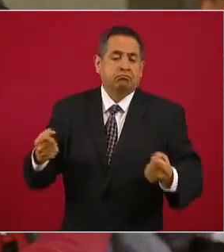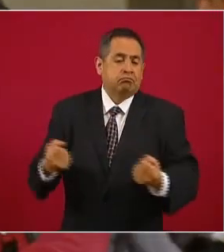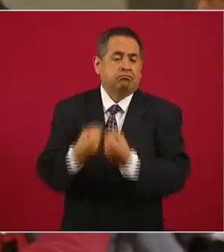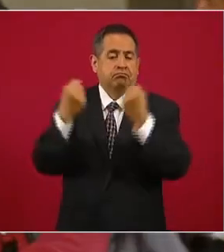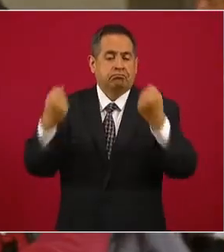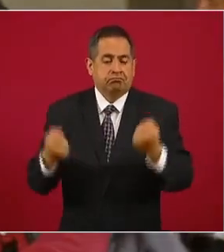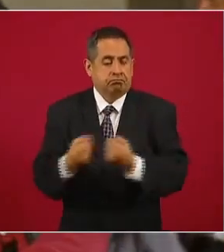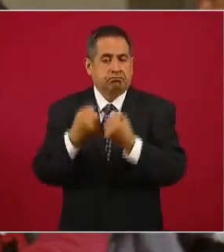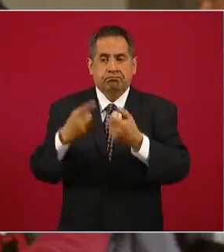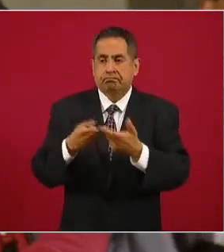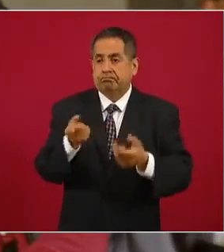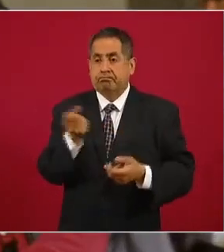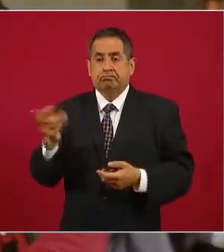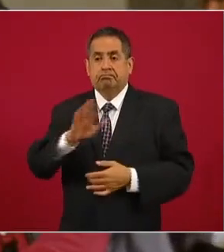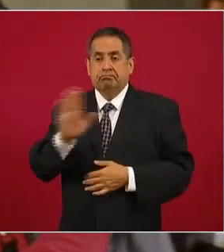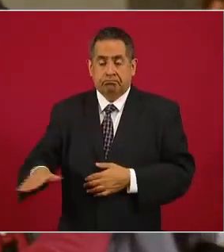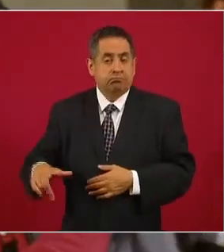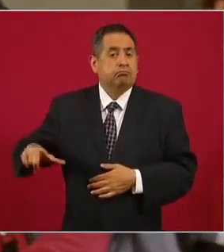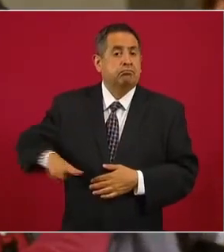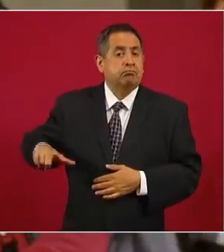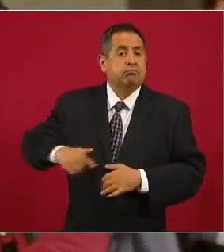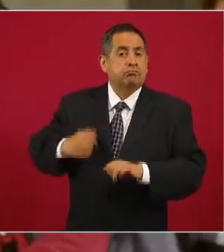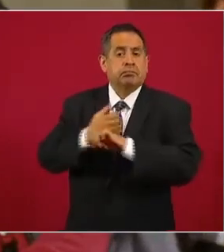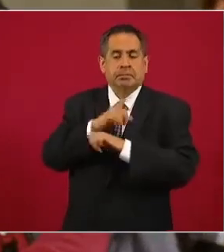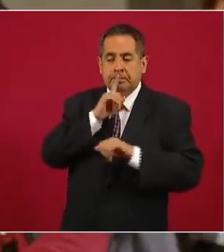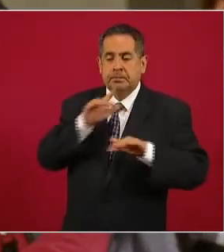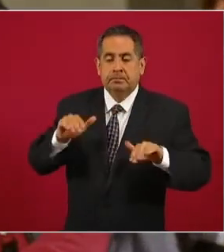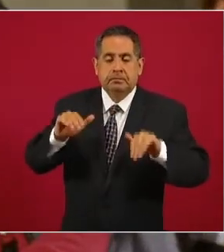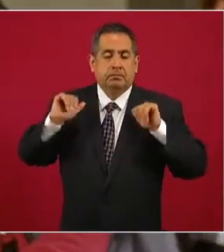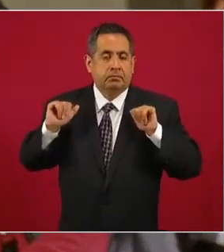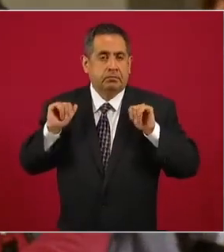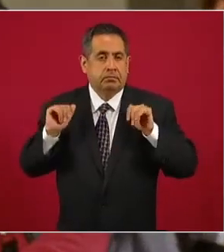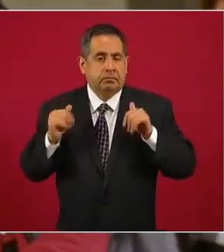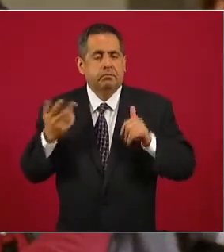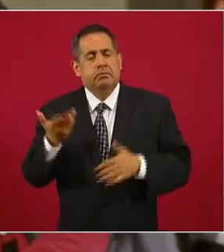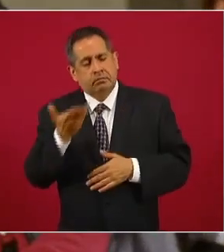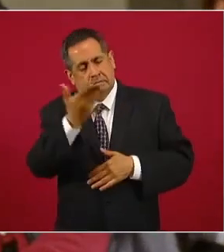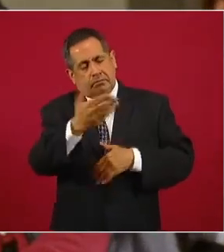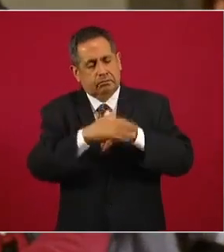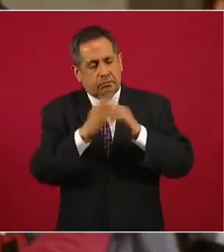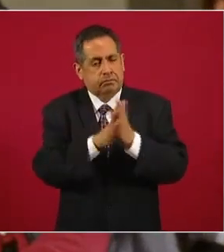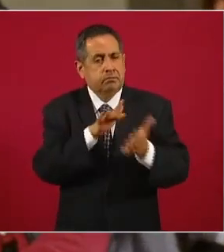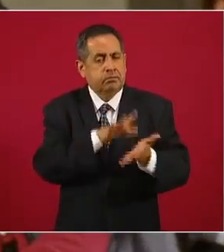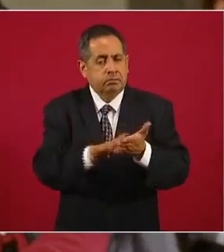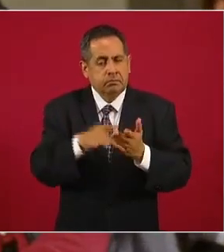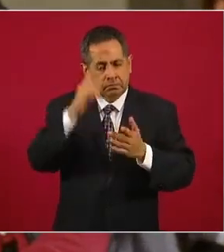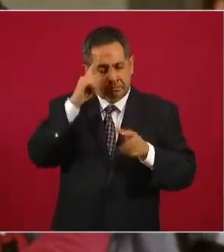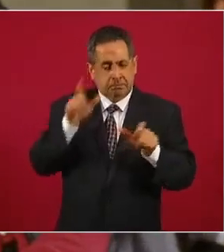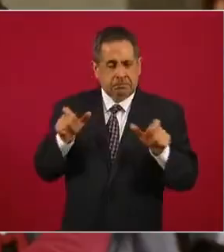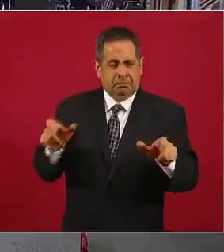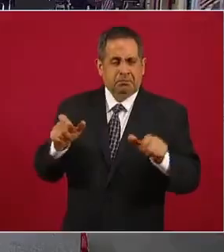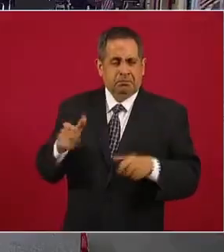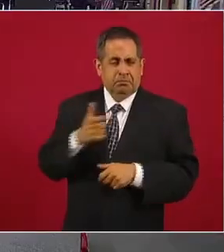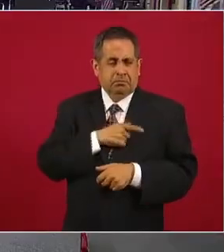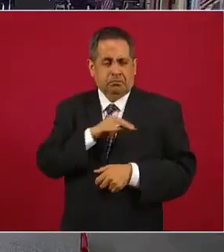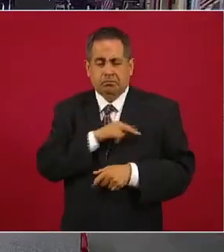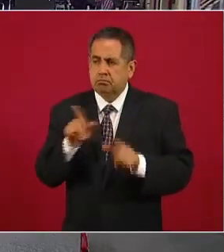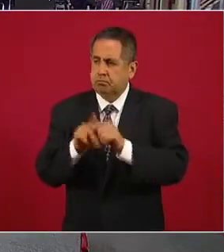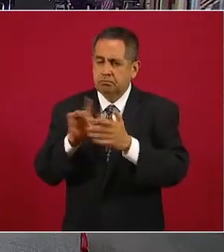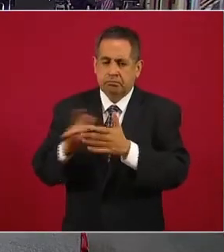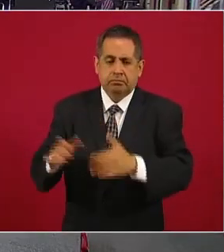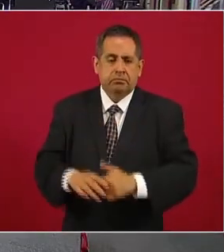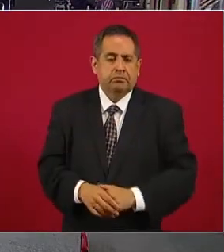y el gobierno estatal no ha hecho nada, y solicitan su apoyo, sobre todo con la Guardia Nacional. Gracias,